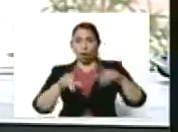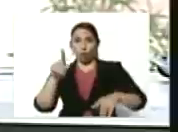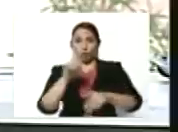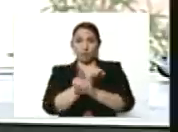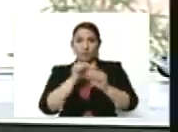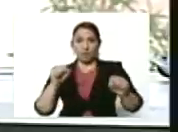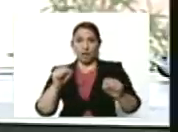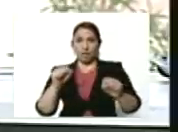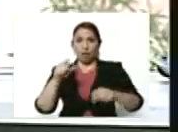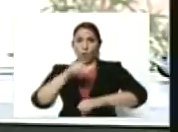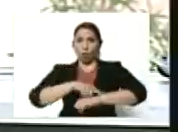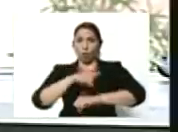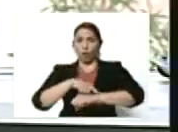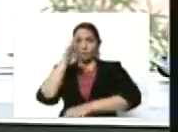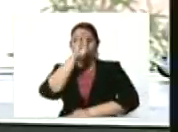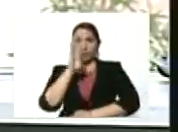Brasil,